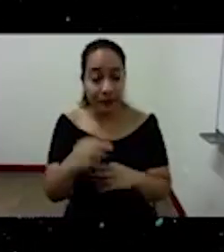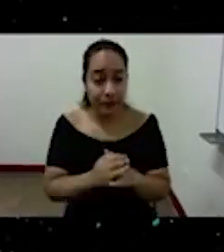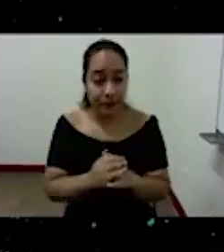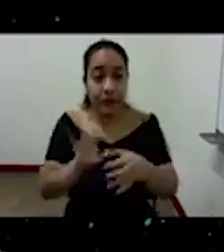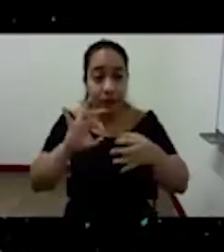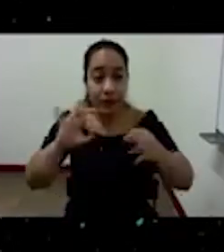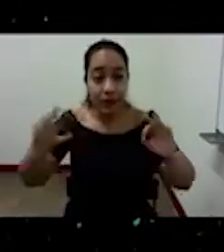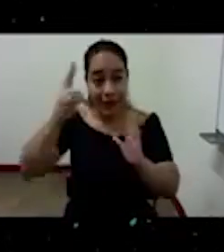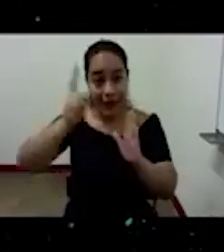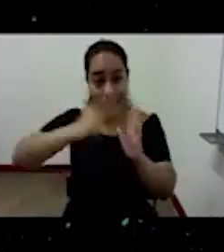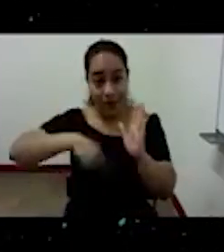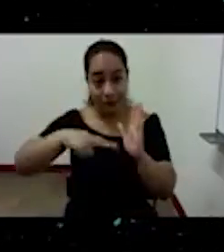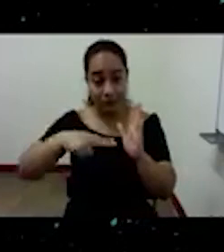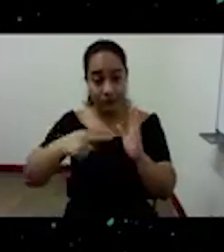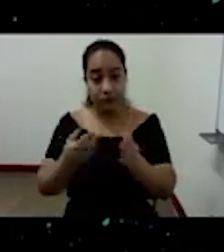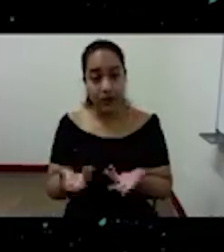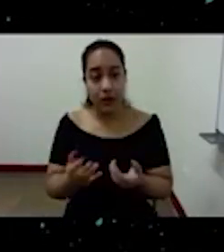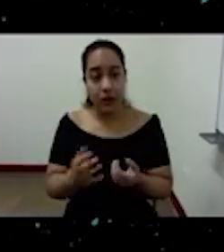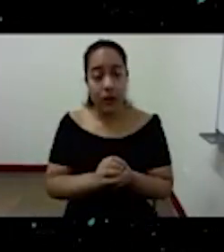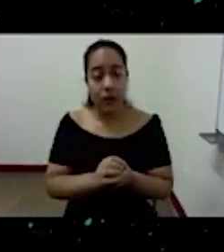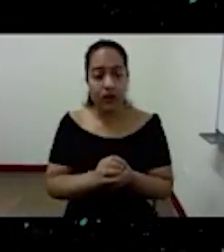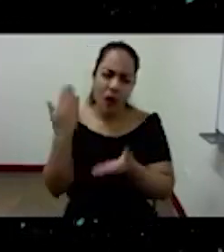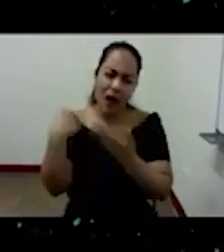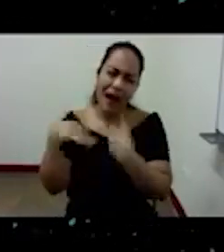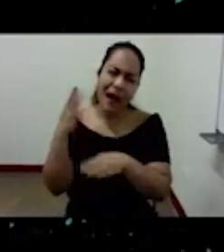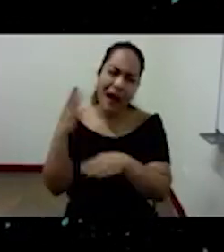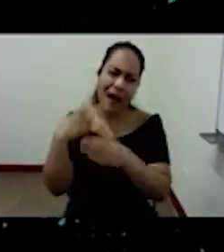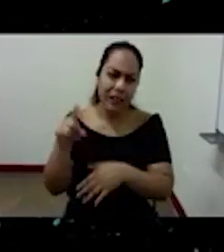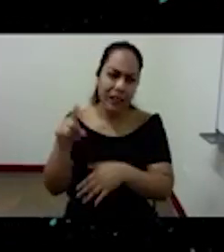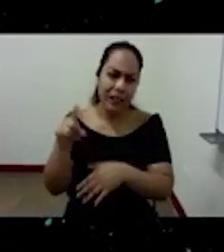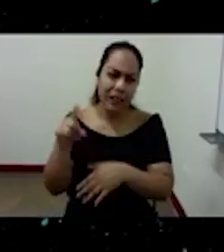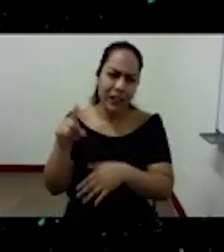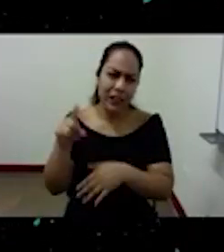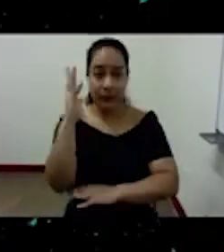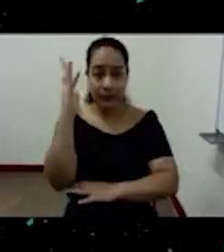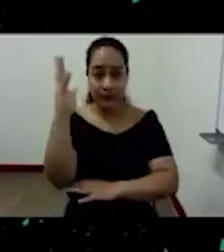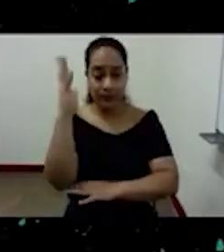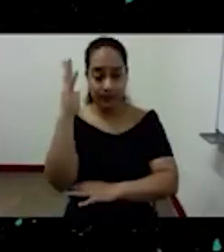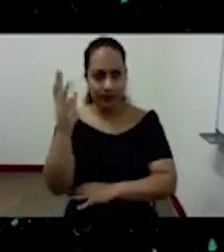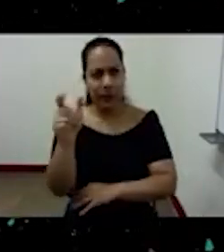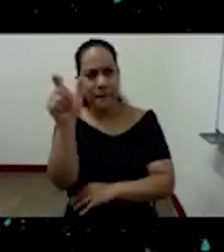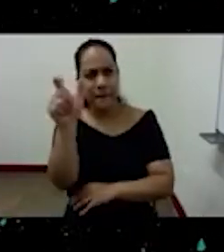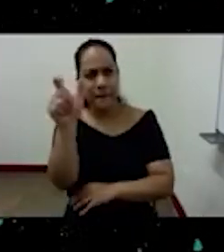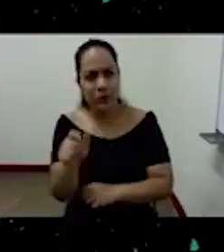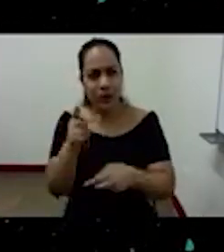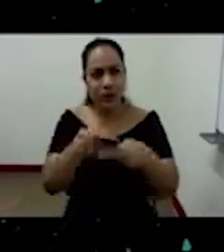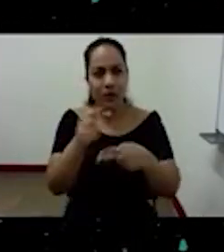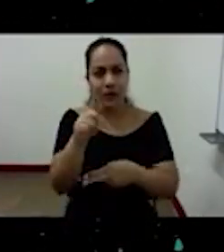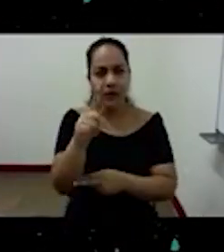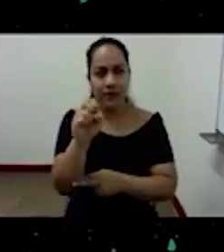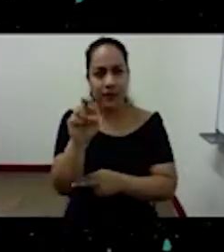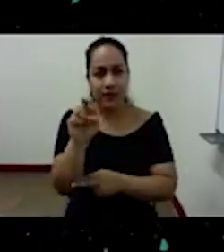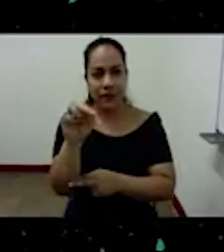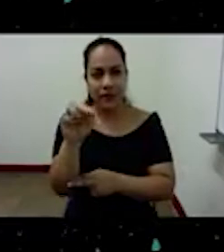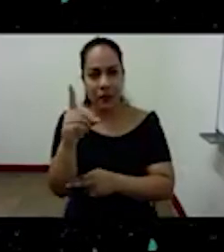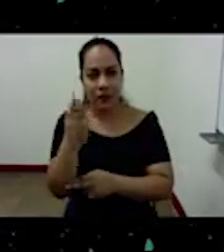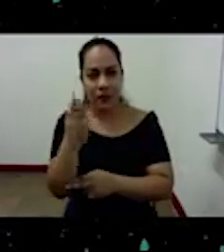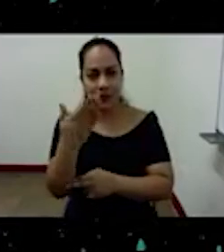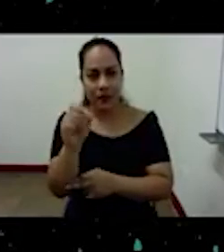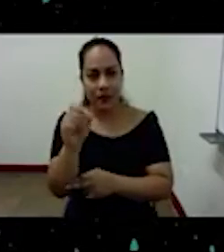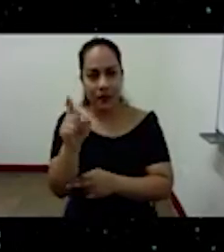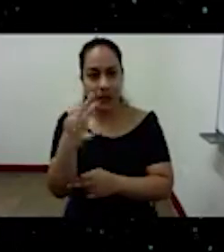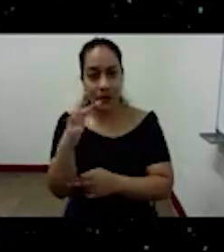Bacon la escuché en una conferencia que dio Fernando Castro